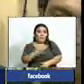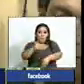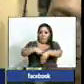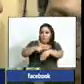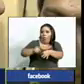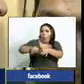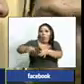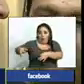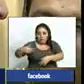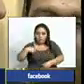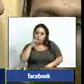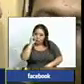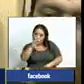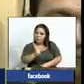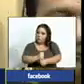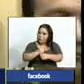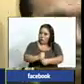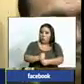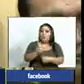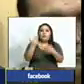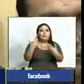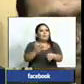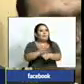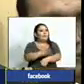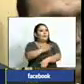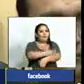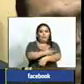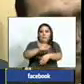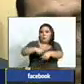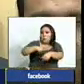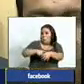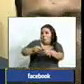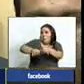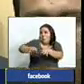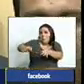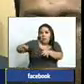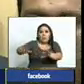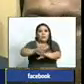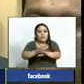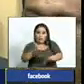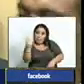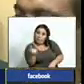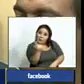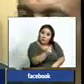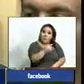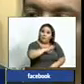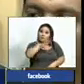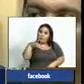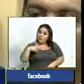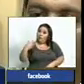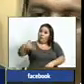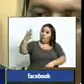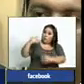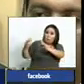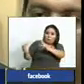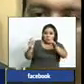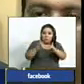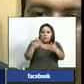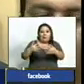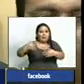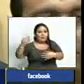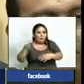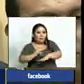prórroga, eso se lo puedo asegurar. Y eso se lo dijimos que más prórroga no hay. Las víctimas y los familiares de las víctimas necesitan tener una ley